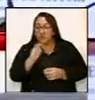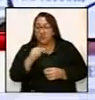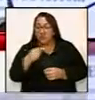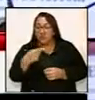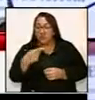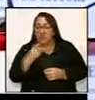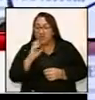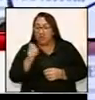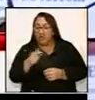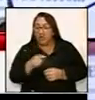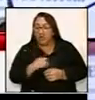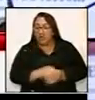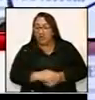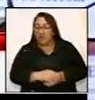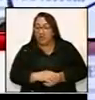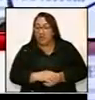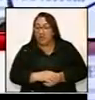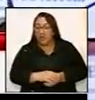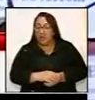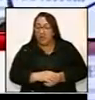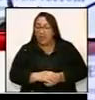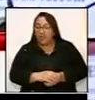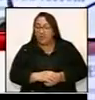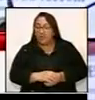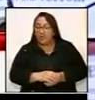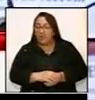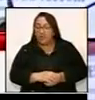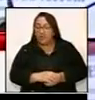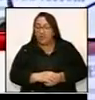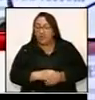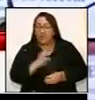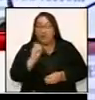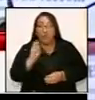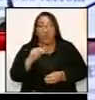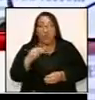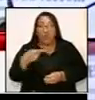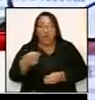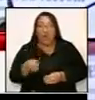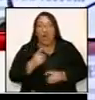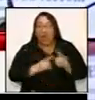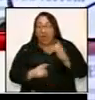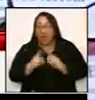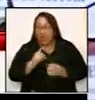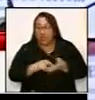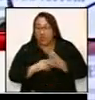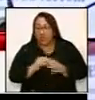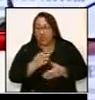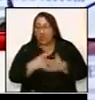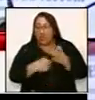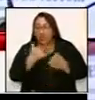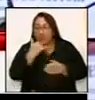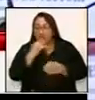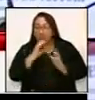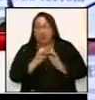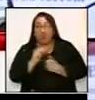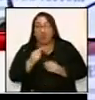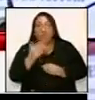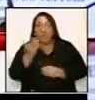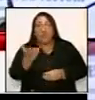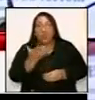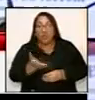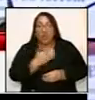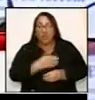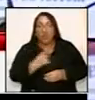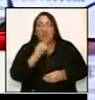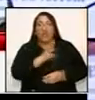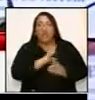tienes la sentencia ahí o exactamente los puntos que habría que analizar, que las ONGs, aquellas, porque, ¿qué es lo que pasa? Que se exigió que